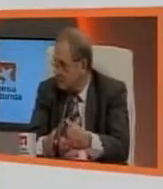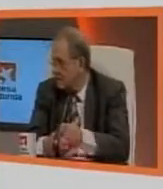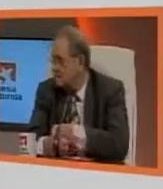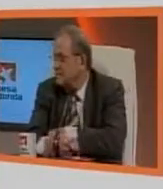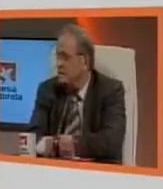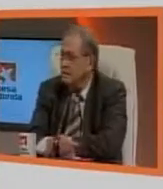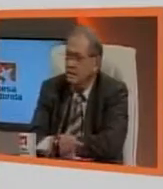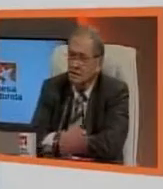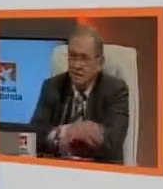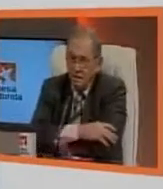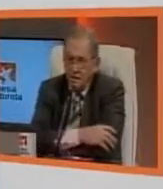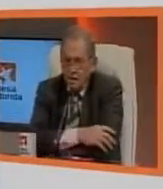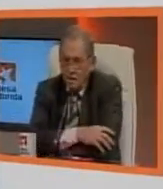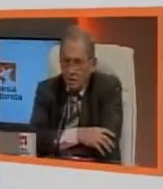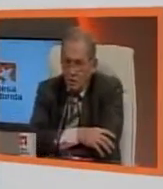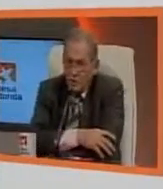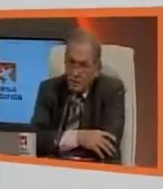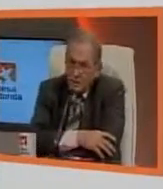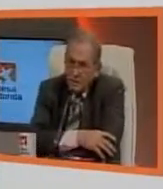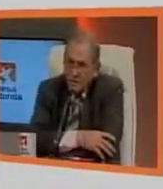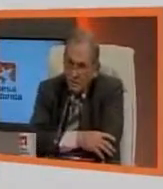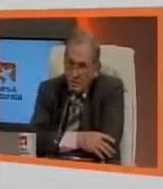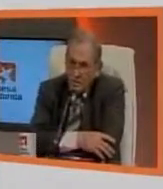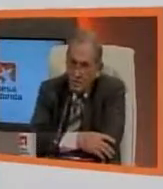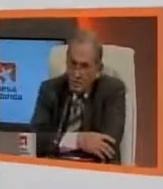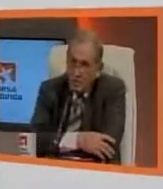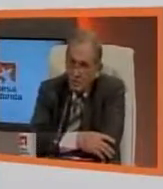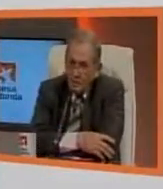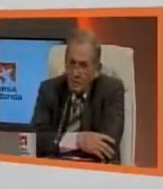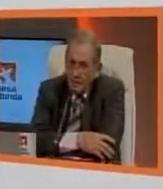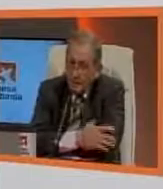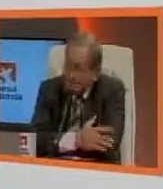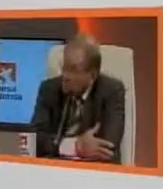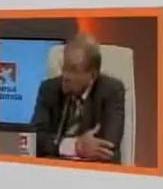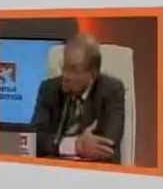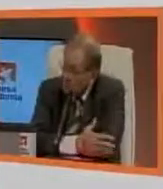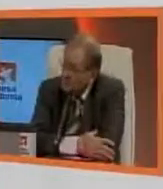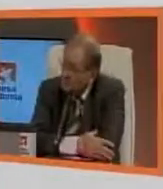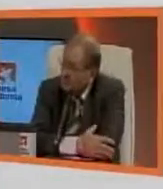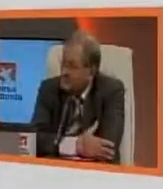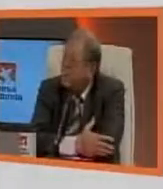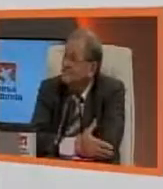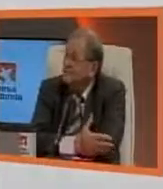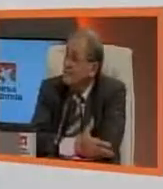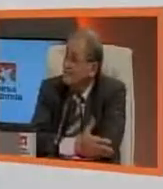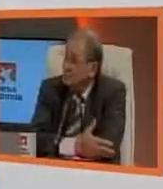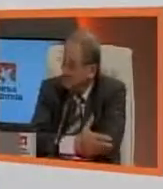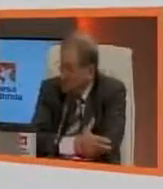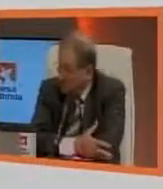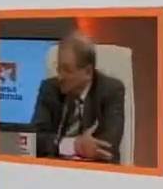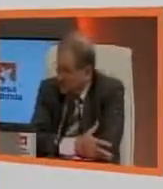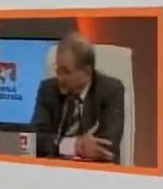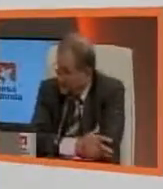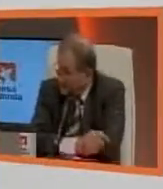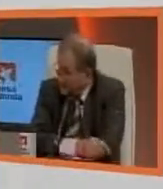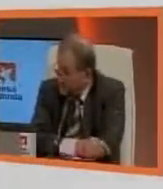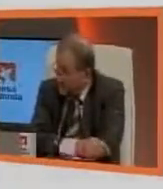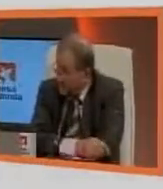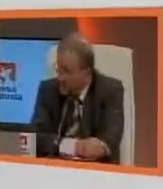situación bastante controvertida, porque no se puede olvidar que en Estados Unidos viven cerca de 3 millones de